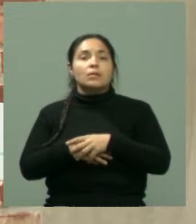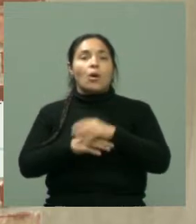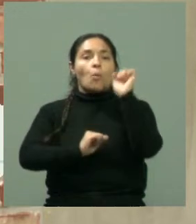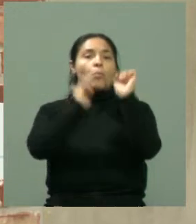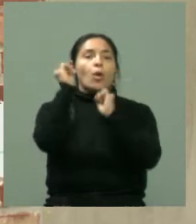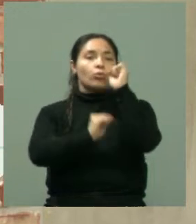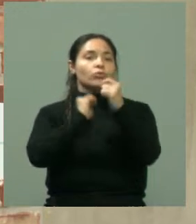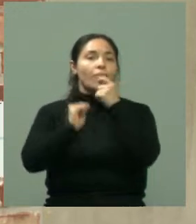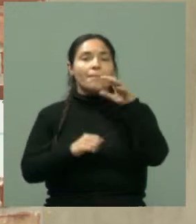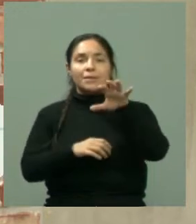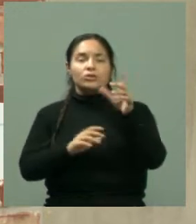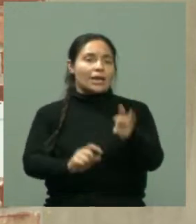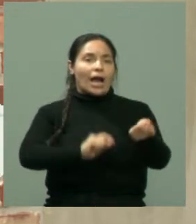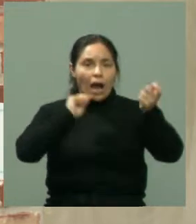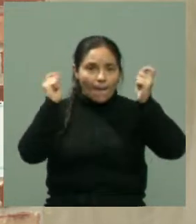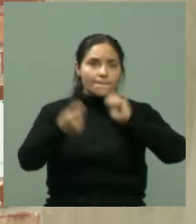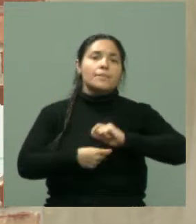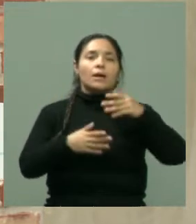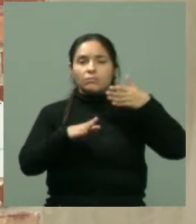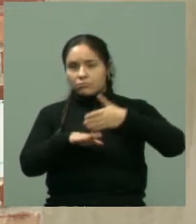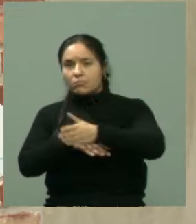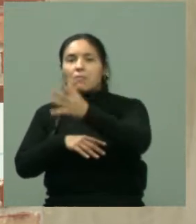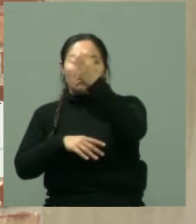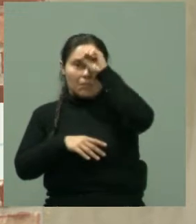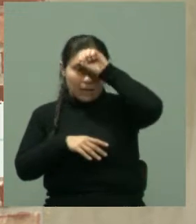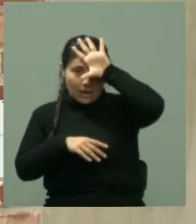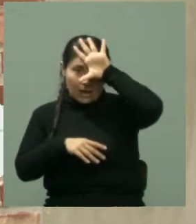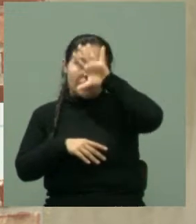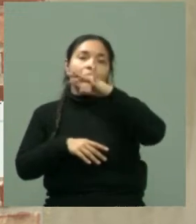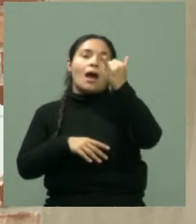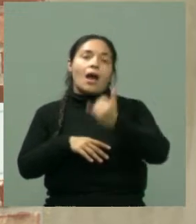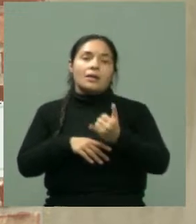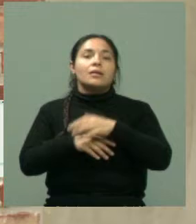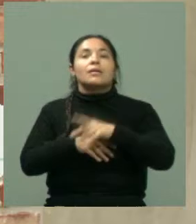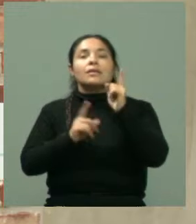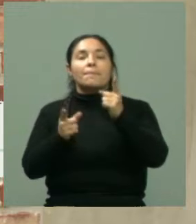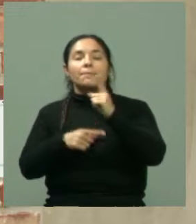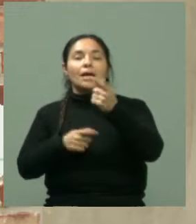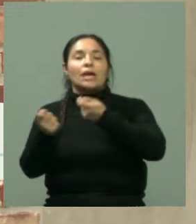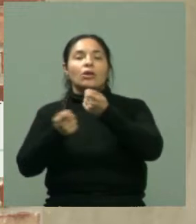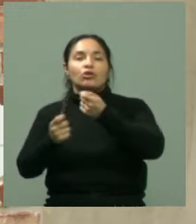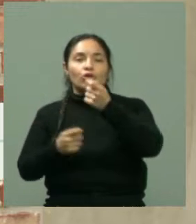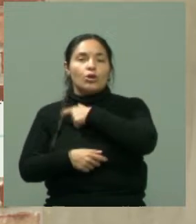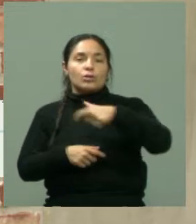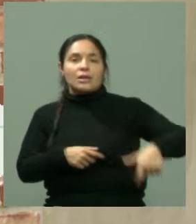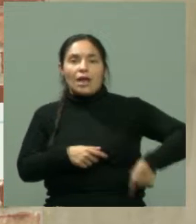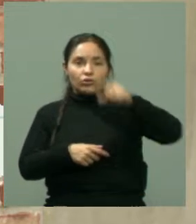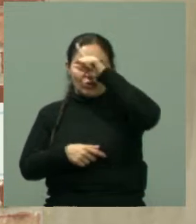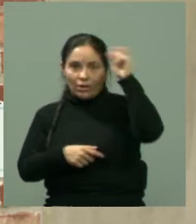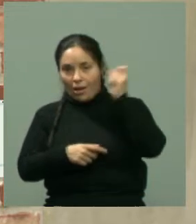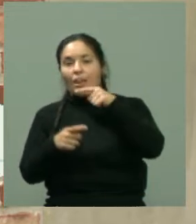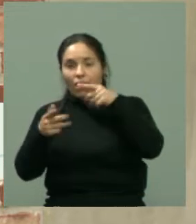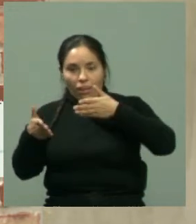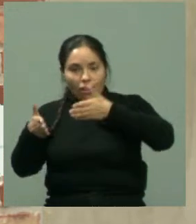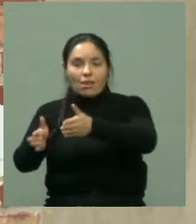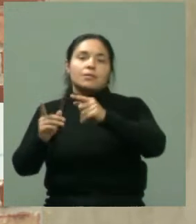de la provincia, ir por el lado de la minería. Tenemos un gobierno nacional que está haciendo mucho hincapié en eso. En la provincia se ha empezado a